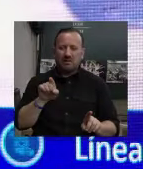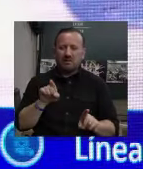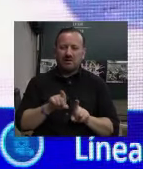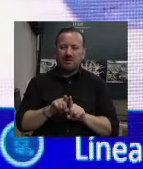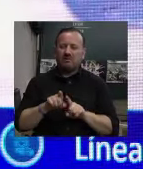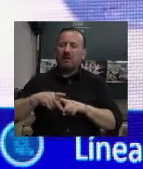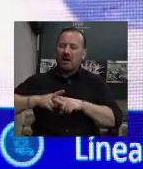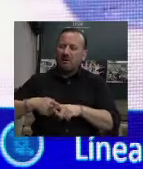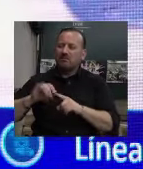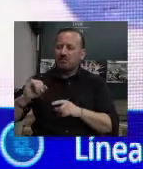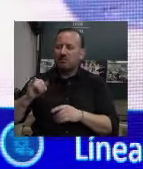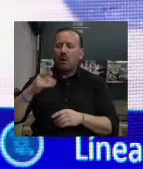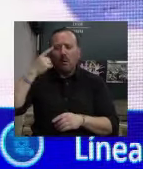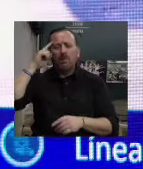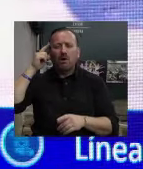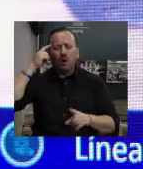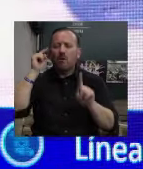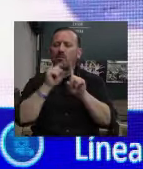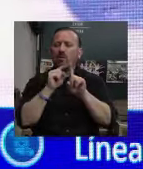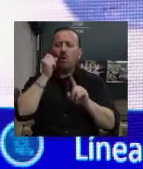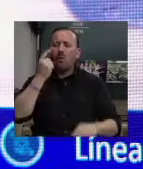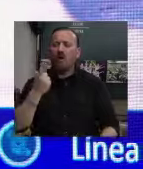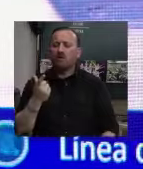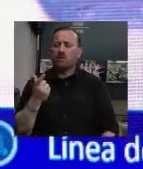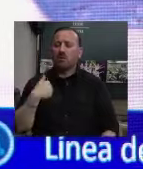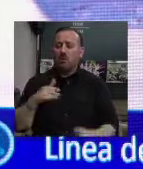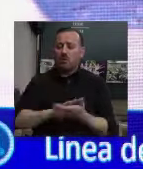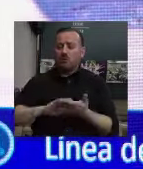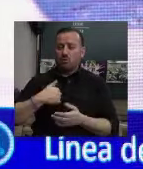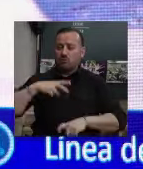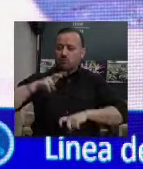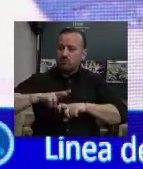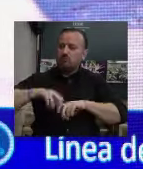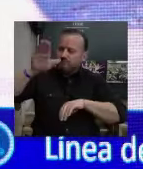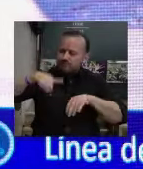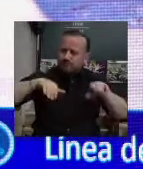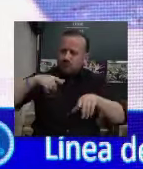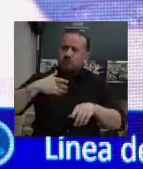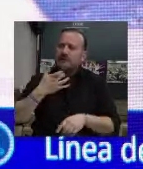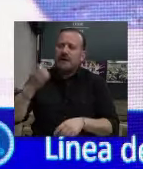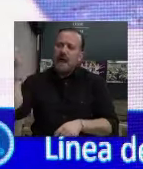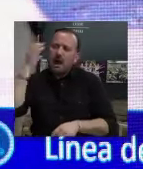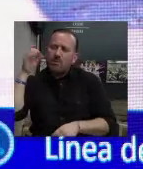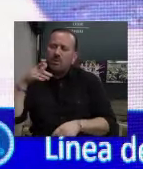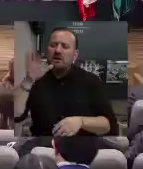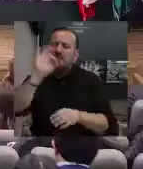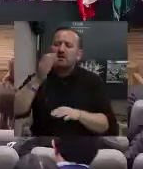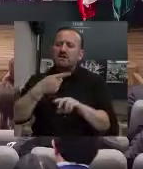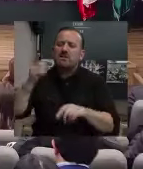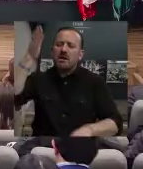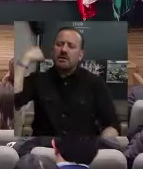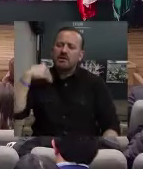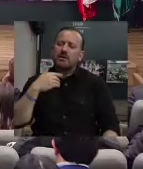instrumento Pero cuál es el propósito si yo no me siento con ellos a decirle venga usted qué aprendió de la jornada del sábado